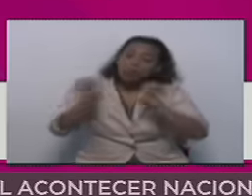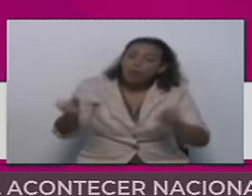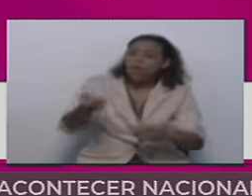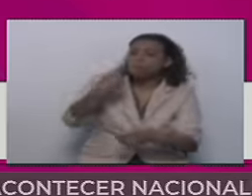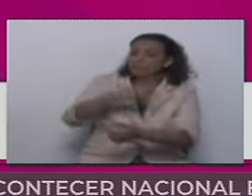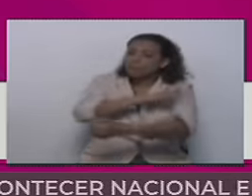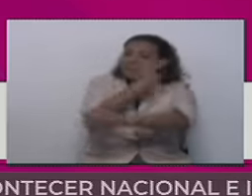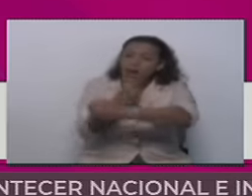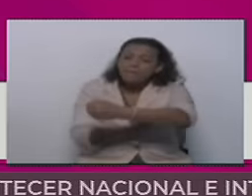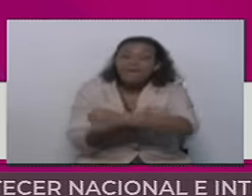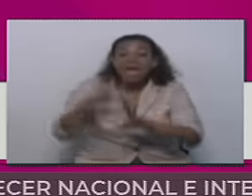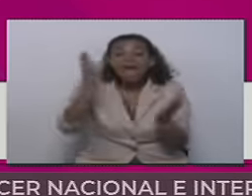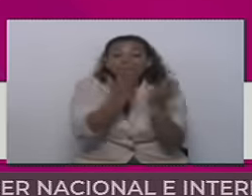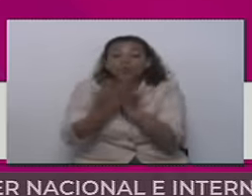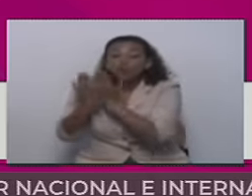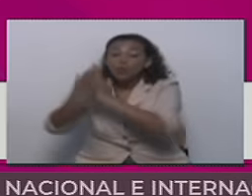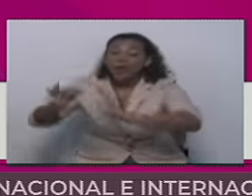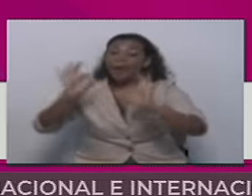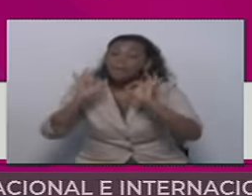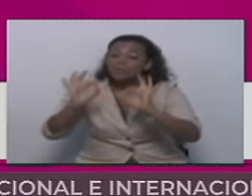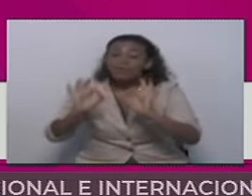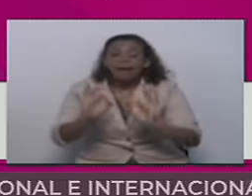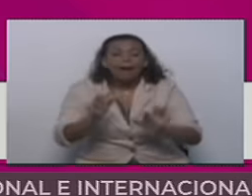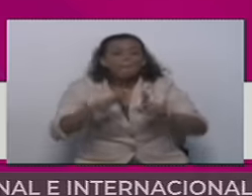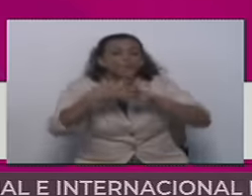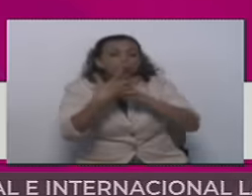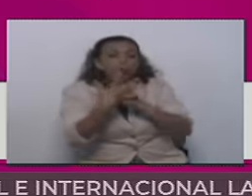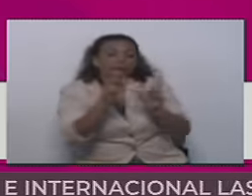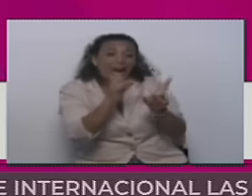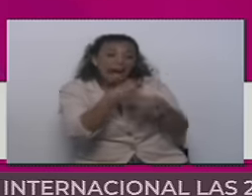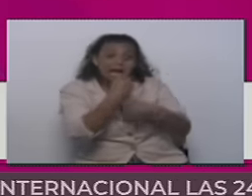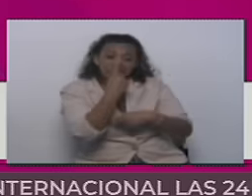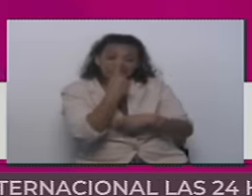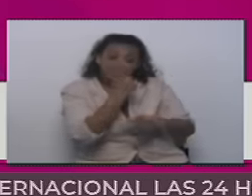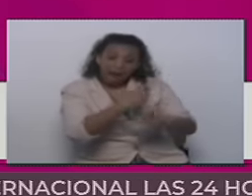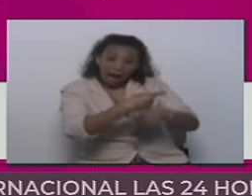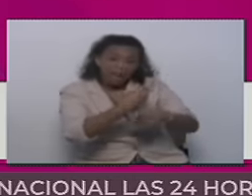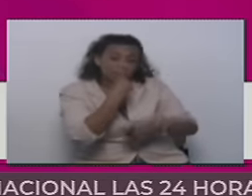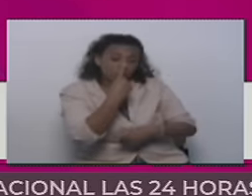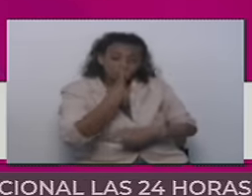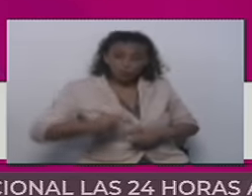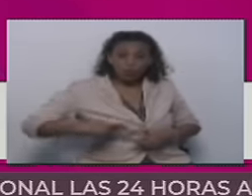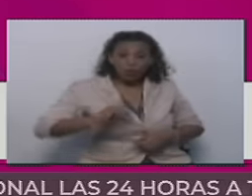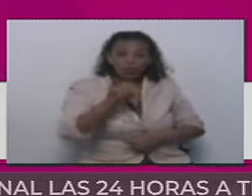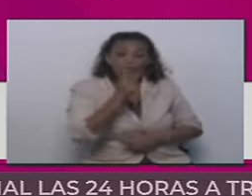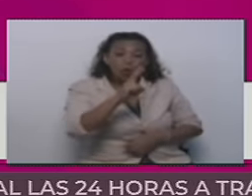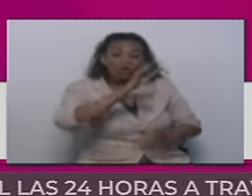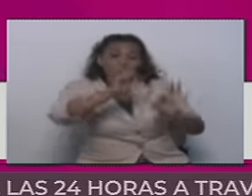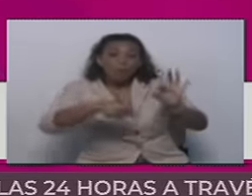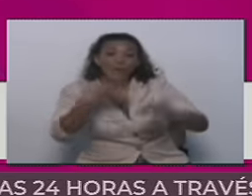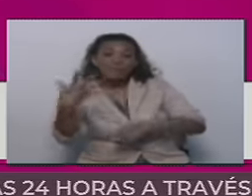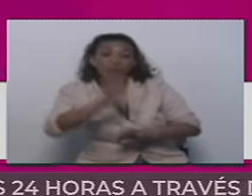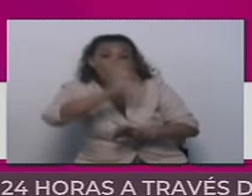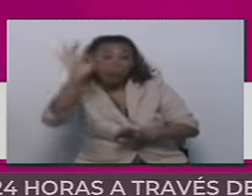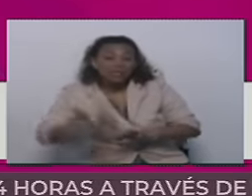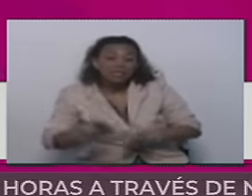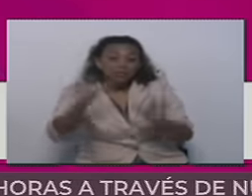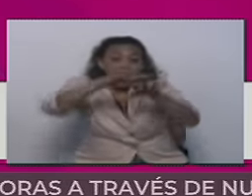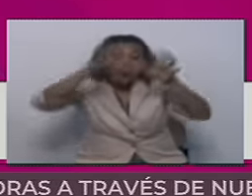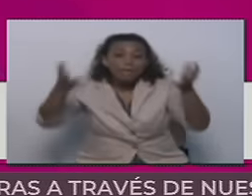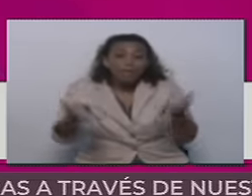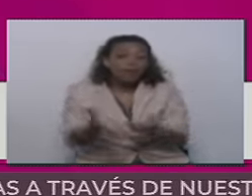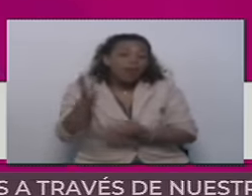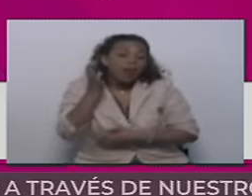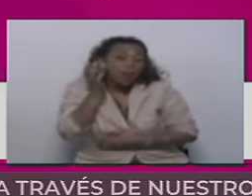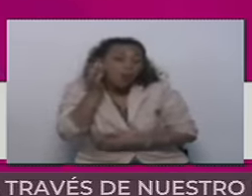vitaminas y estudios especializados. En el caso del cáncer de mama, presidente, que ataca al 12,5% de la población mundial,